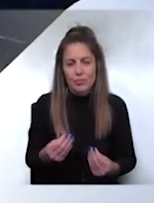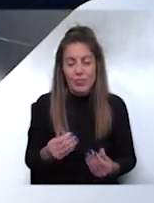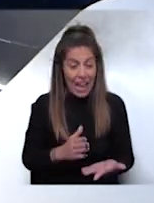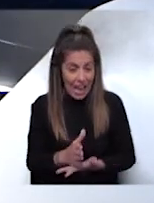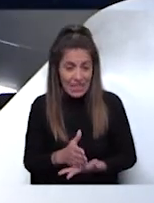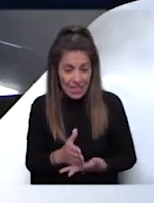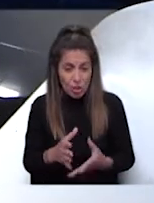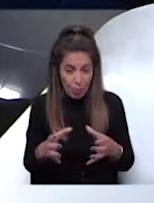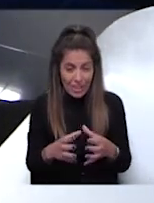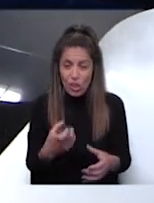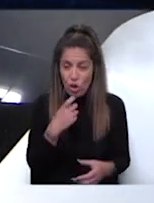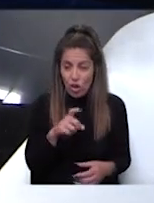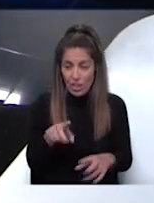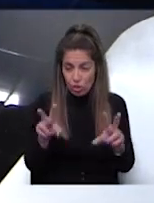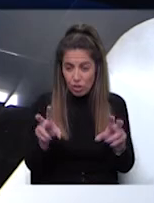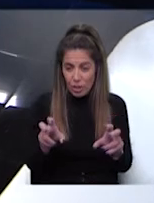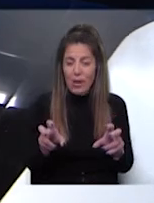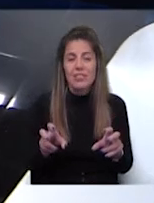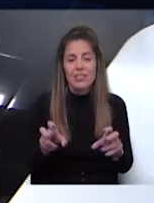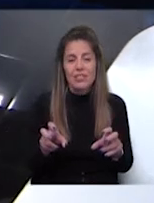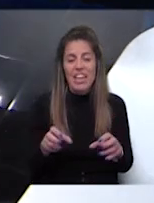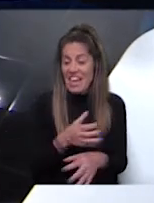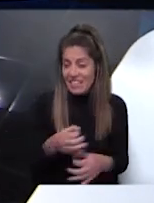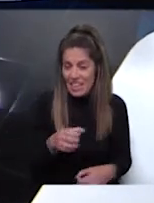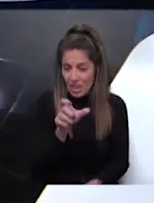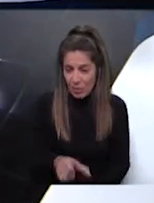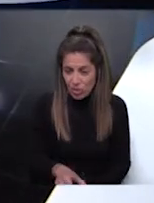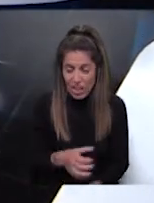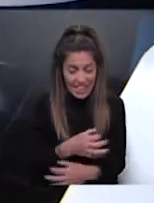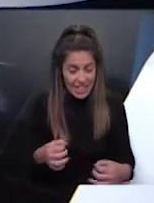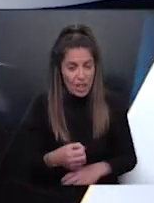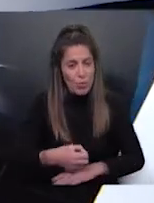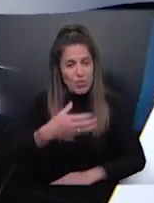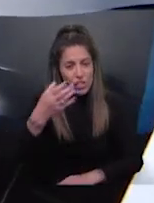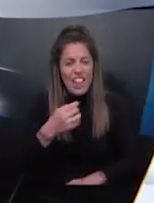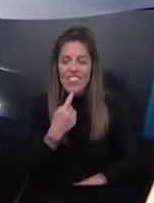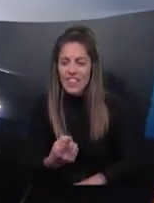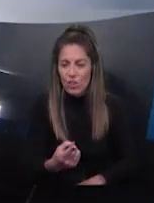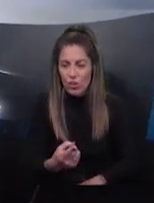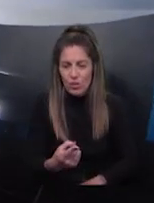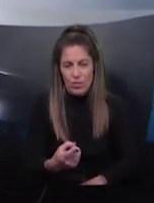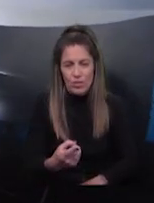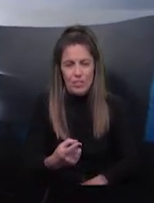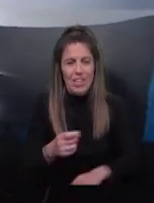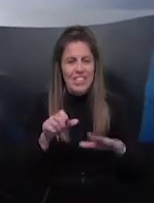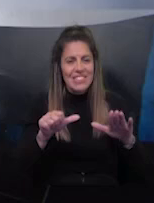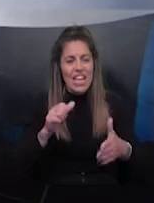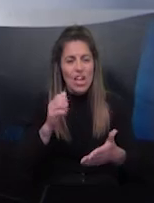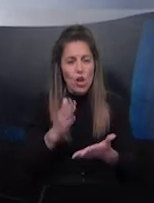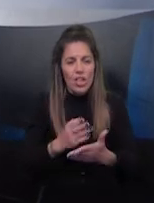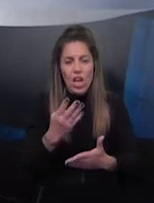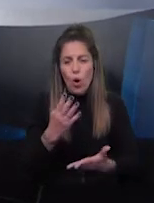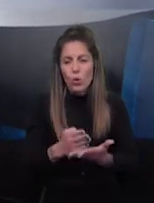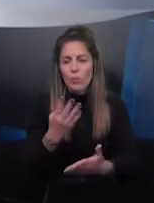asesor del Partido Colorado en estos temas, excelente persona y excelente profesional, dijo 6 condenas en los últimos 4